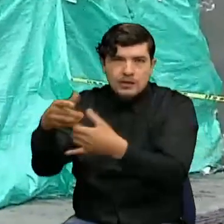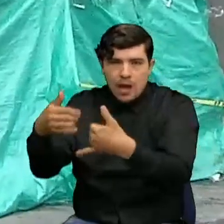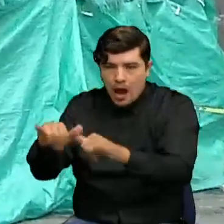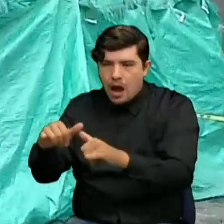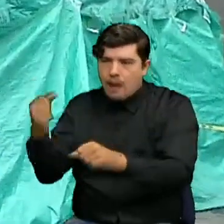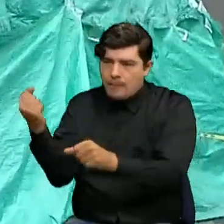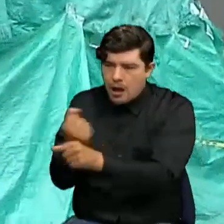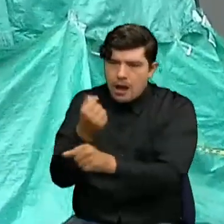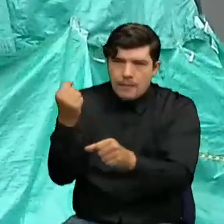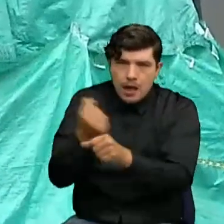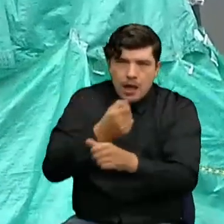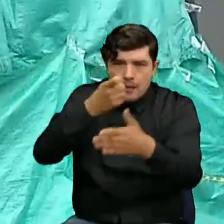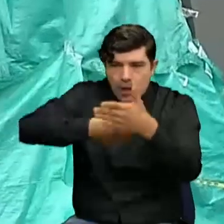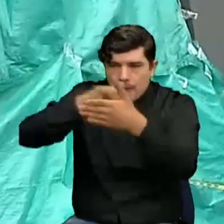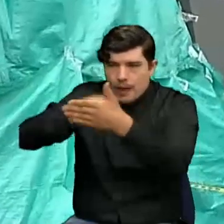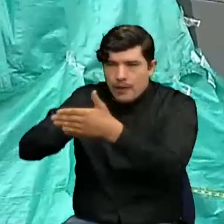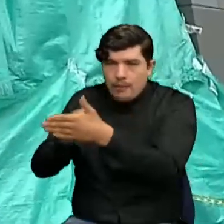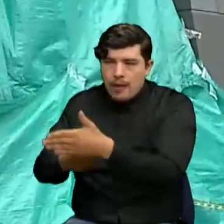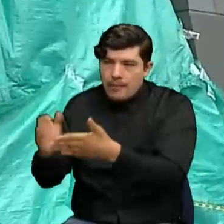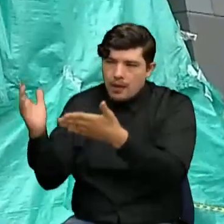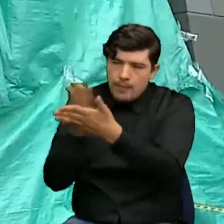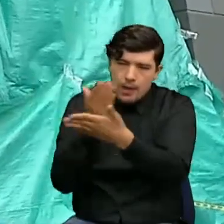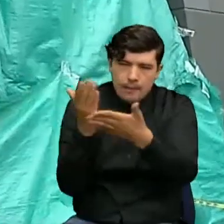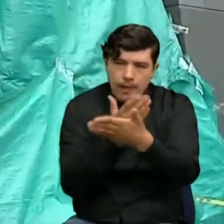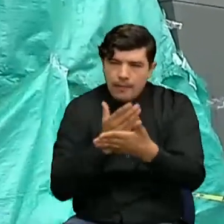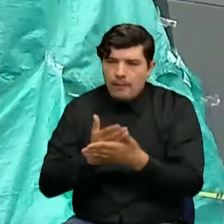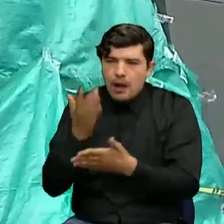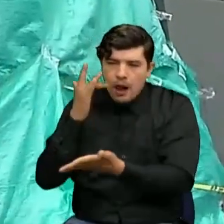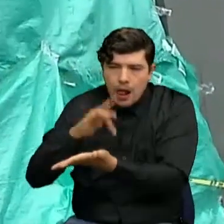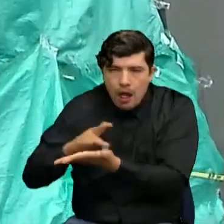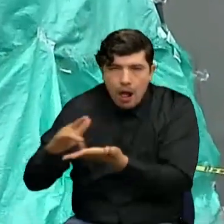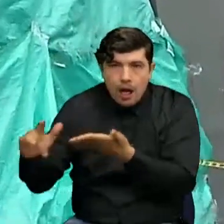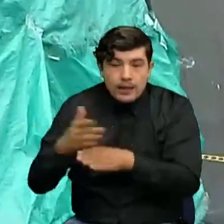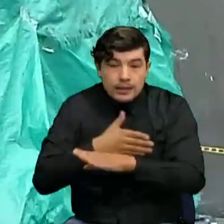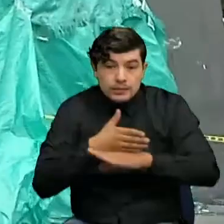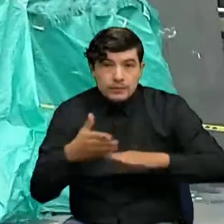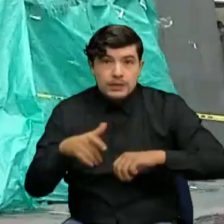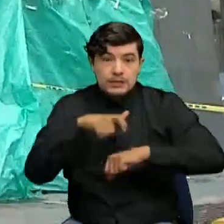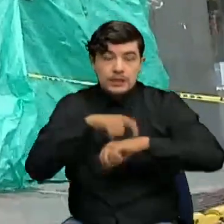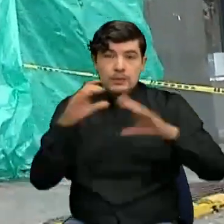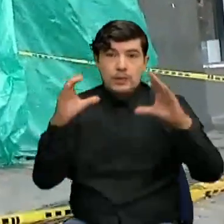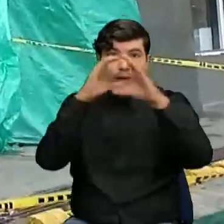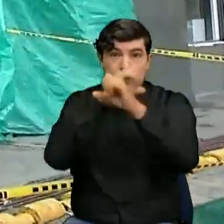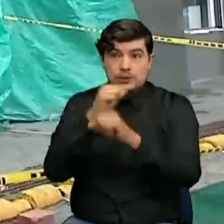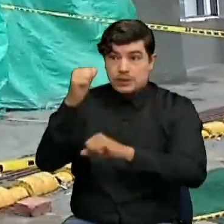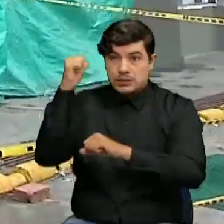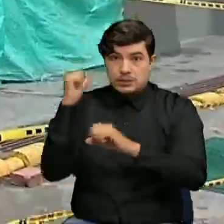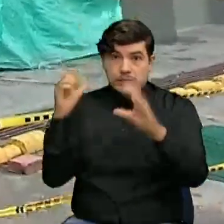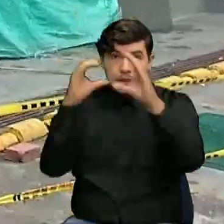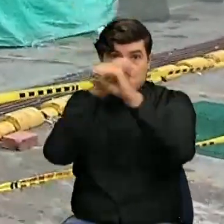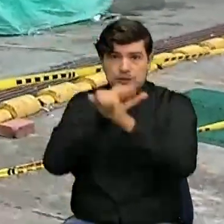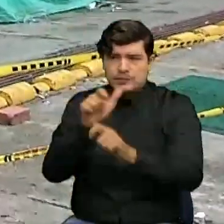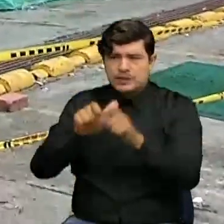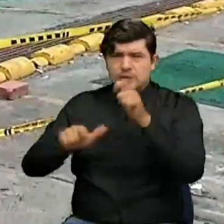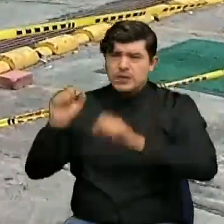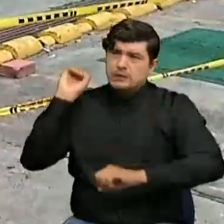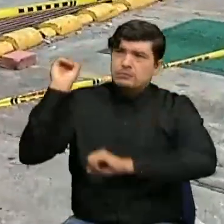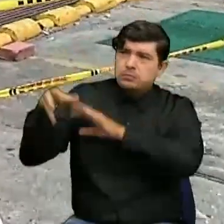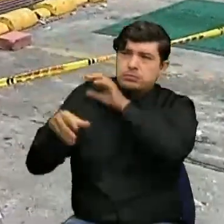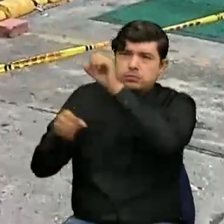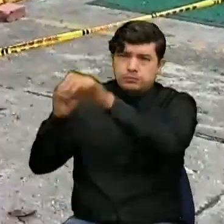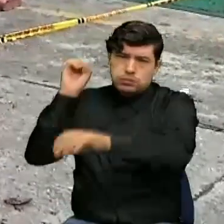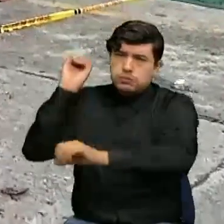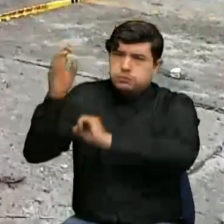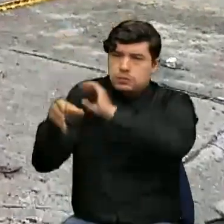la recuperación del establecimiento comercial, pero en horas de la noche algunos de los activistas lanzaron piedras e